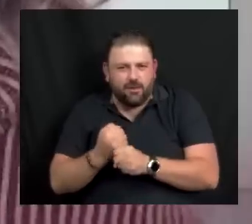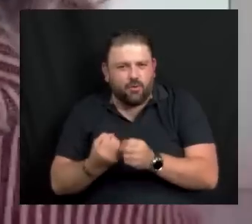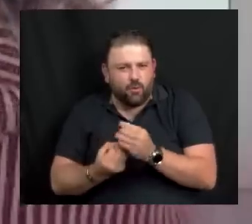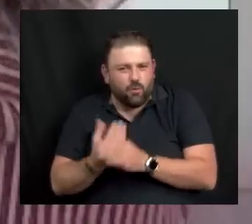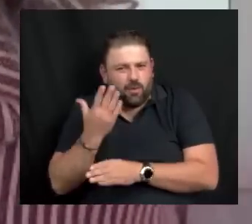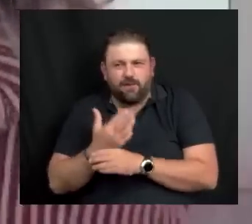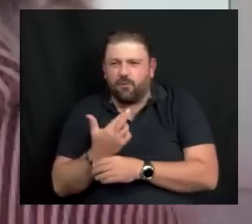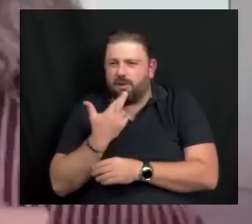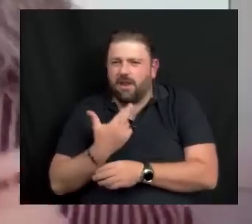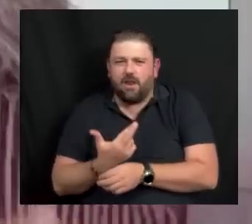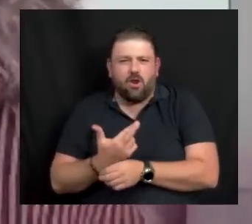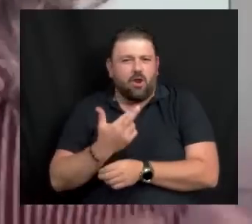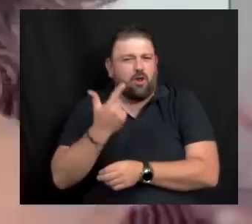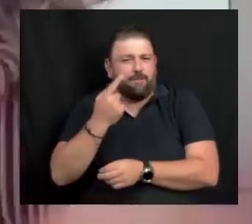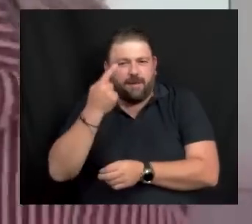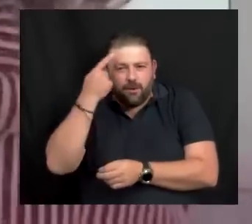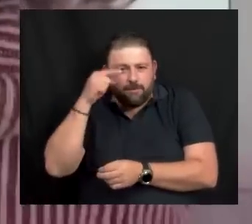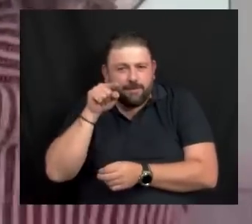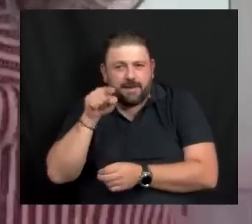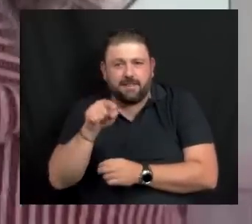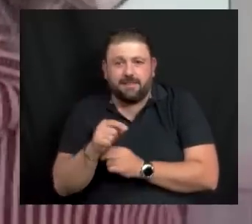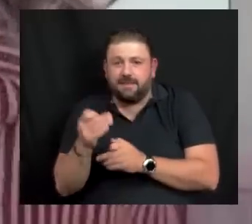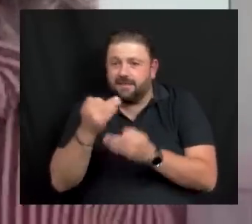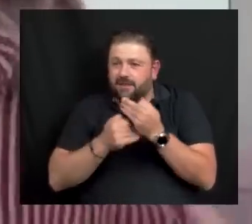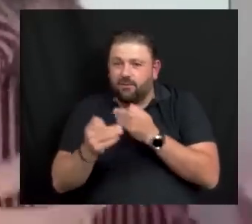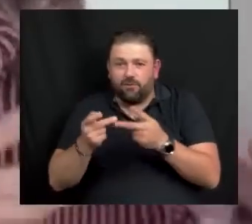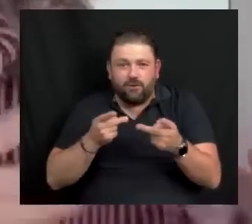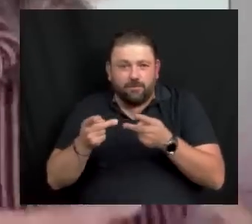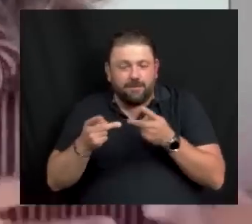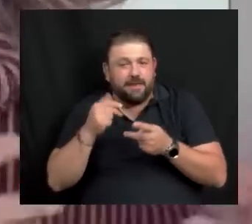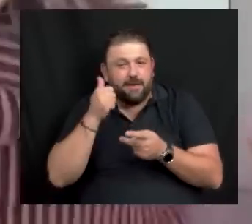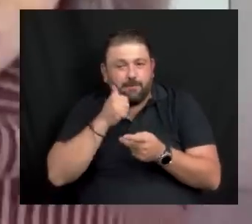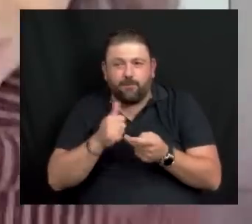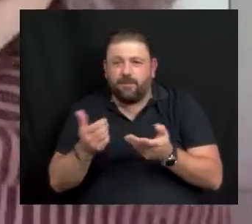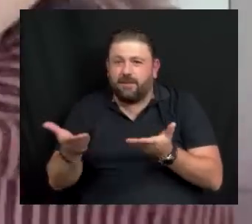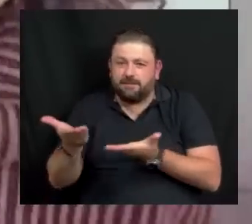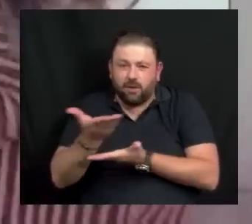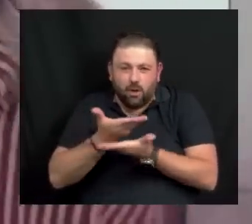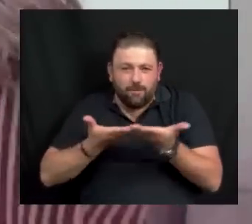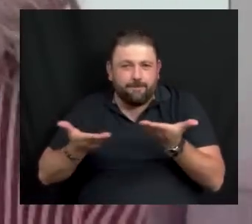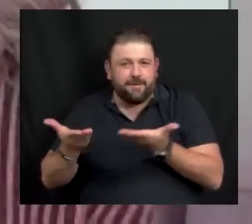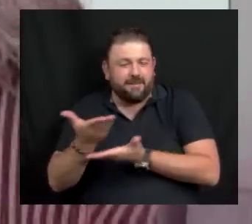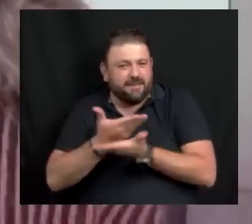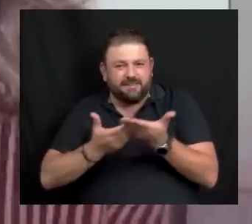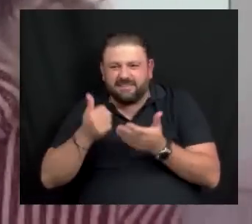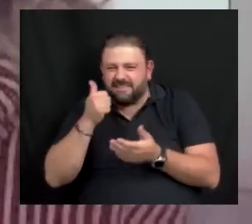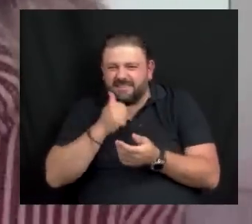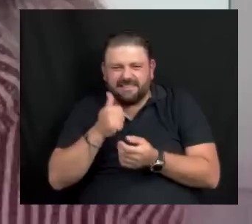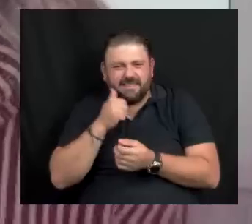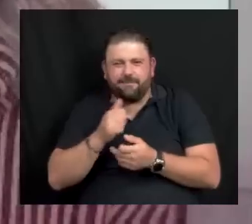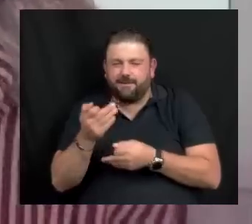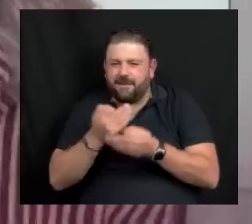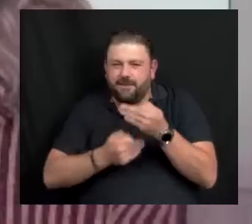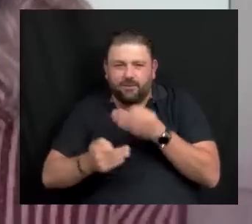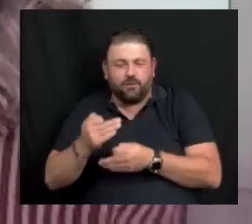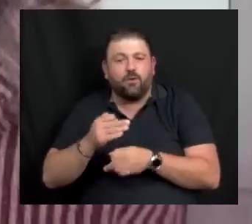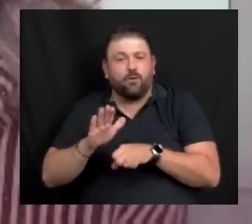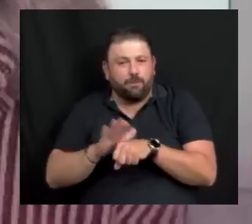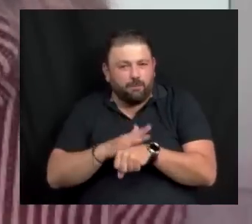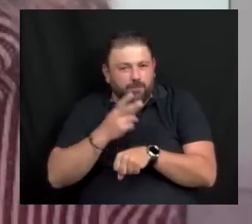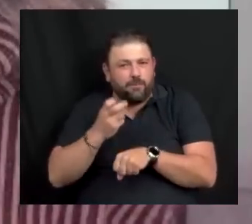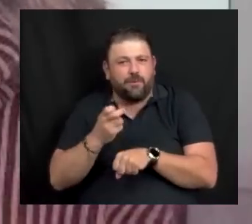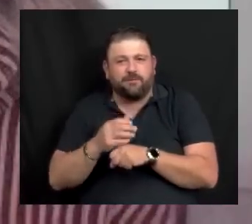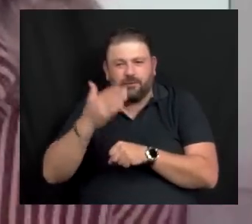ti, para tus herramientas, para que vayas y lo compartas y para que llegues y te comas el mundo sabiendo a qué eres